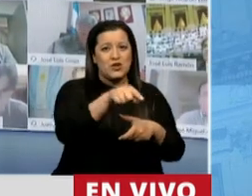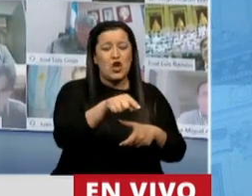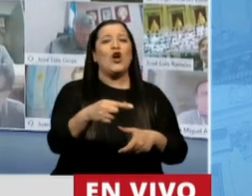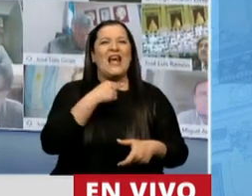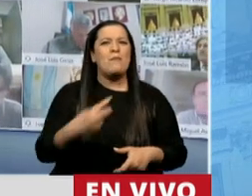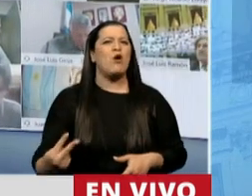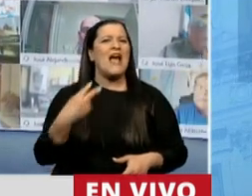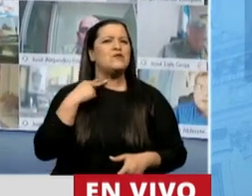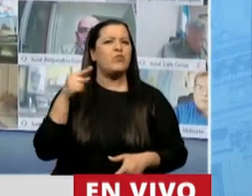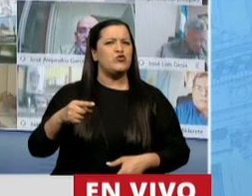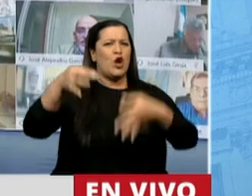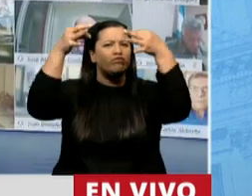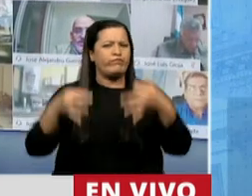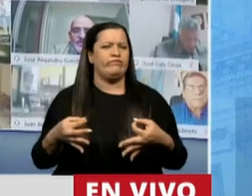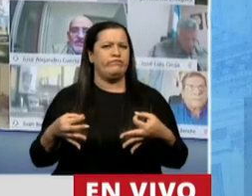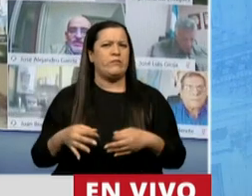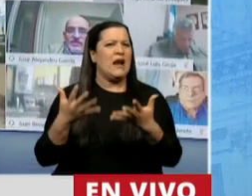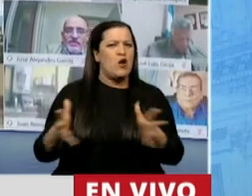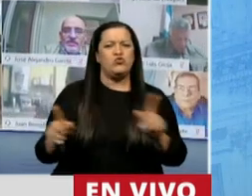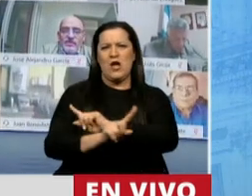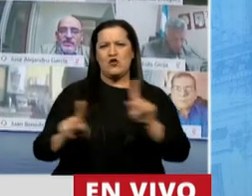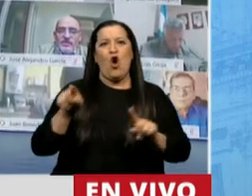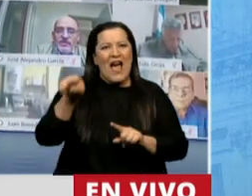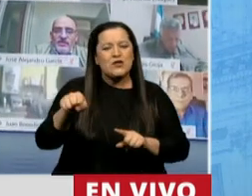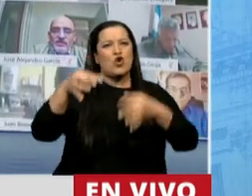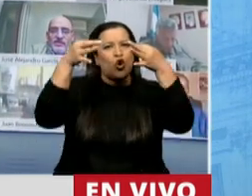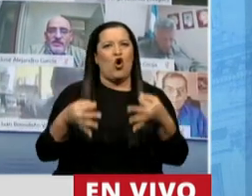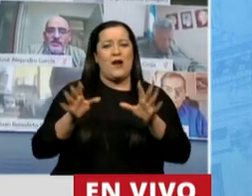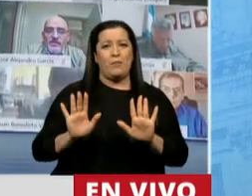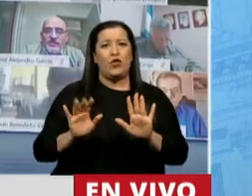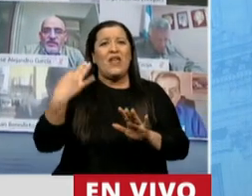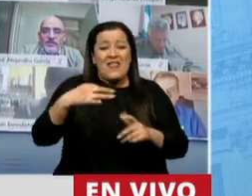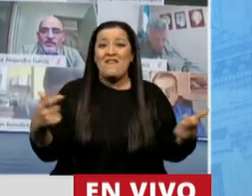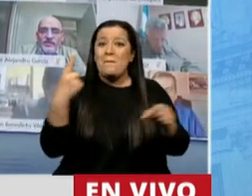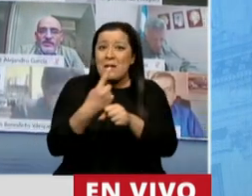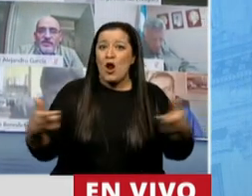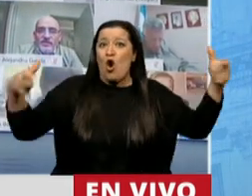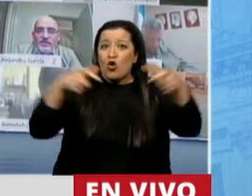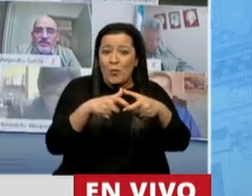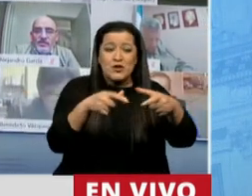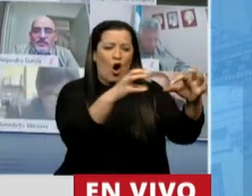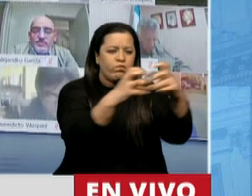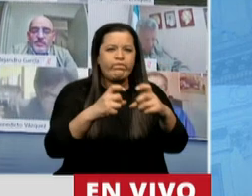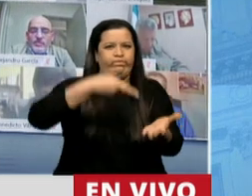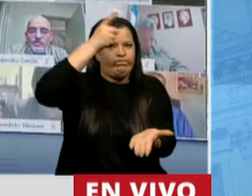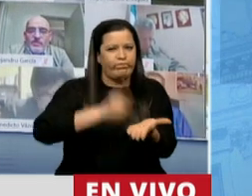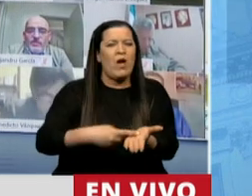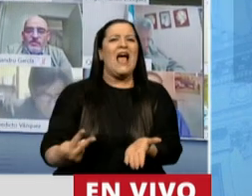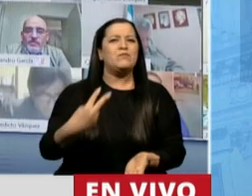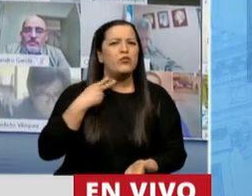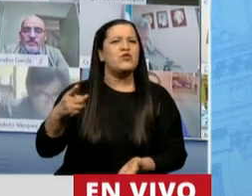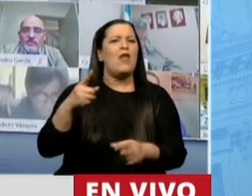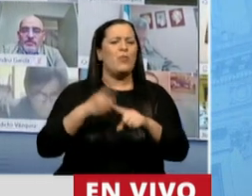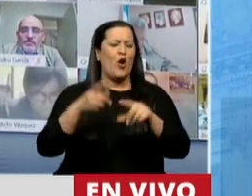expulsión de este cuerpo como corresponde porque eso es lo que corresponde que se reúna la comisión y que lo expulsen por el grave hecho